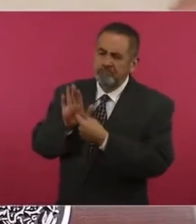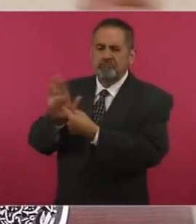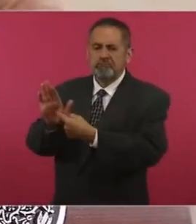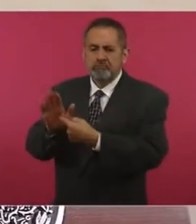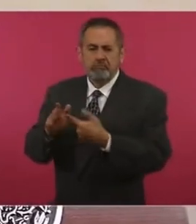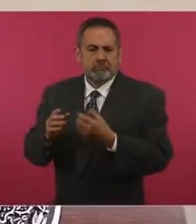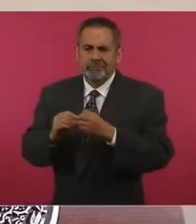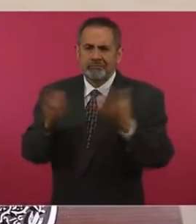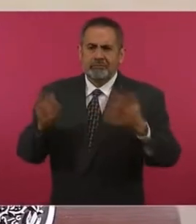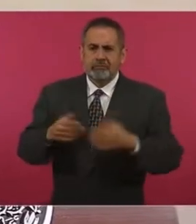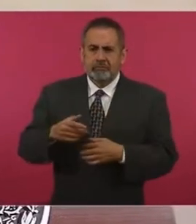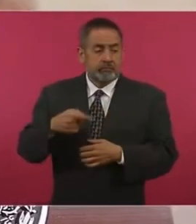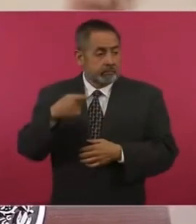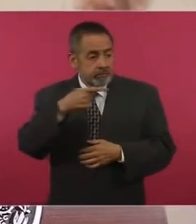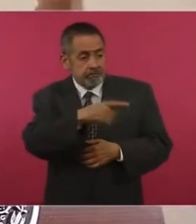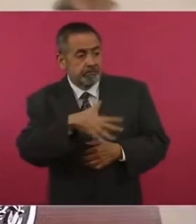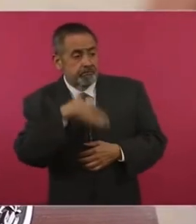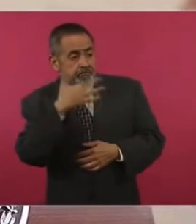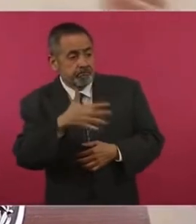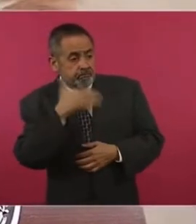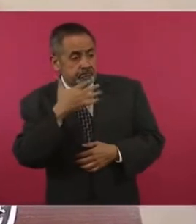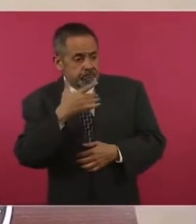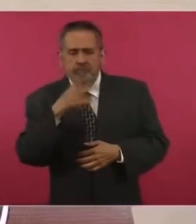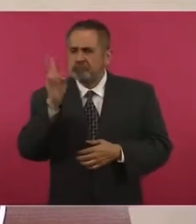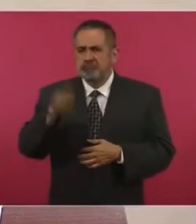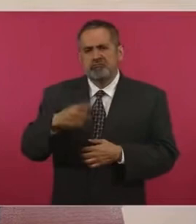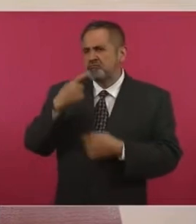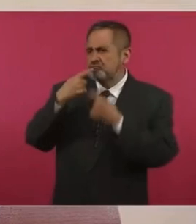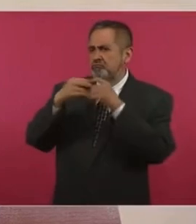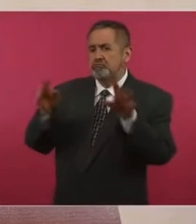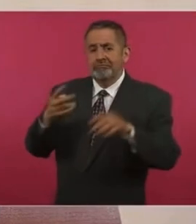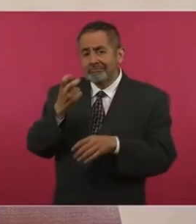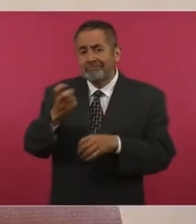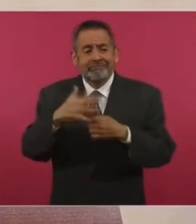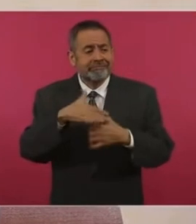la corrupción si es el principal problema de México?